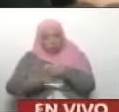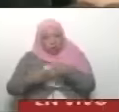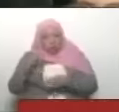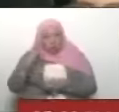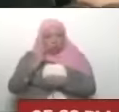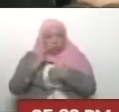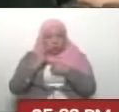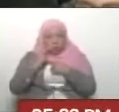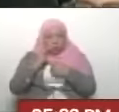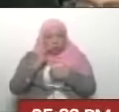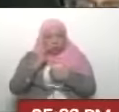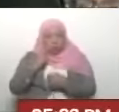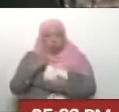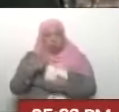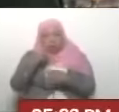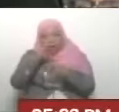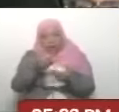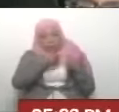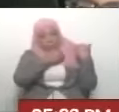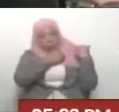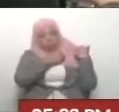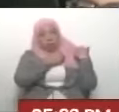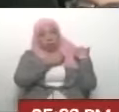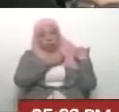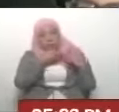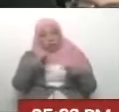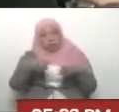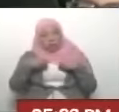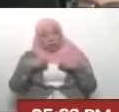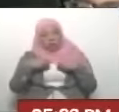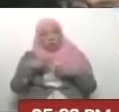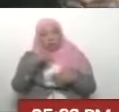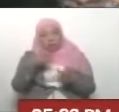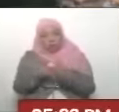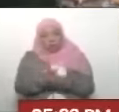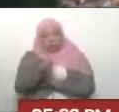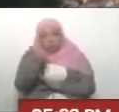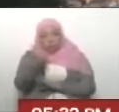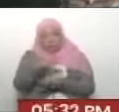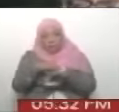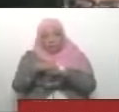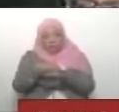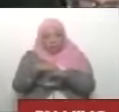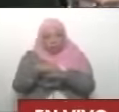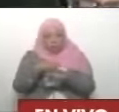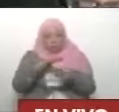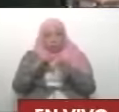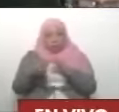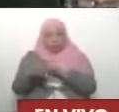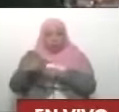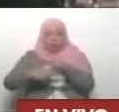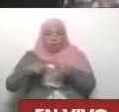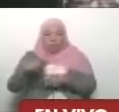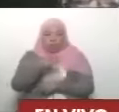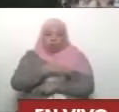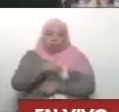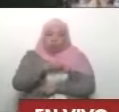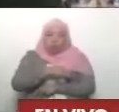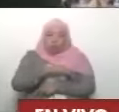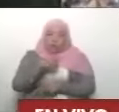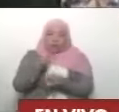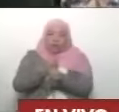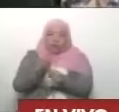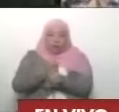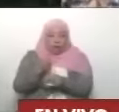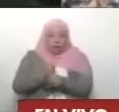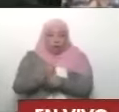y aspiramos desde nuestra responsabilidad que nos está asignando al frente del Ministerio del Poder Popular para el Proceso Social de Trabajo,